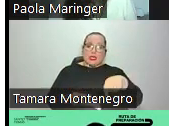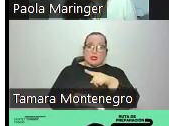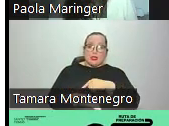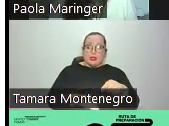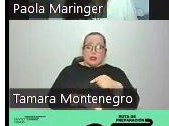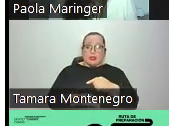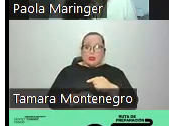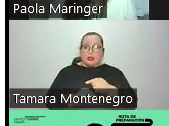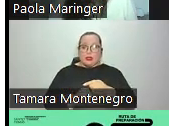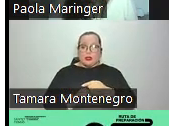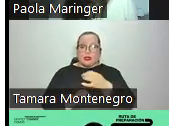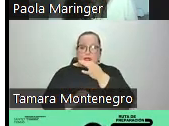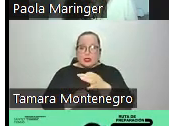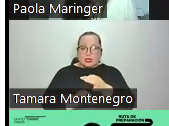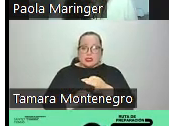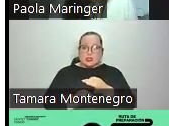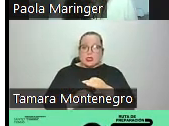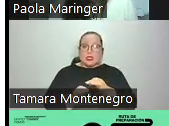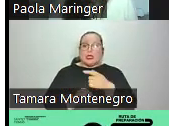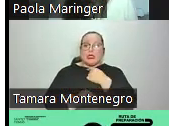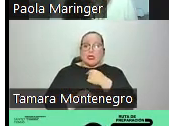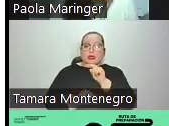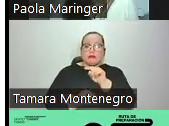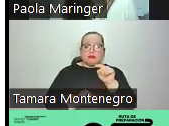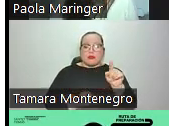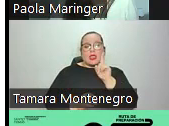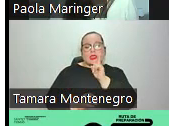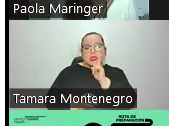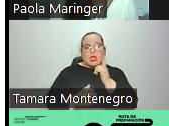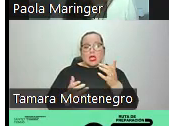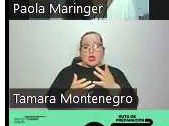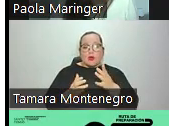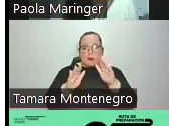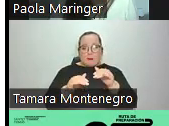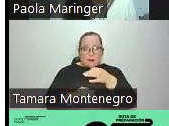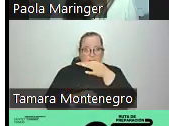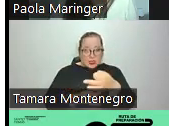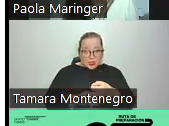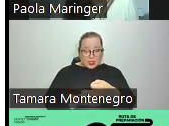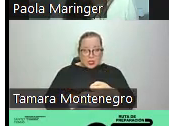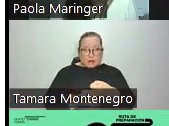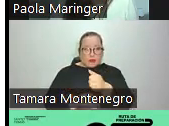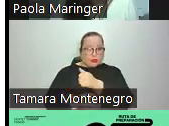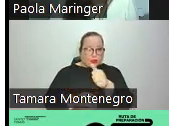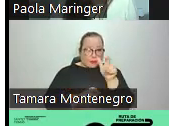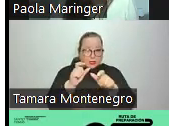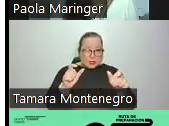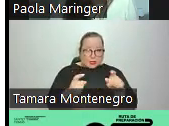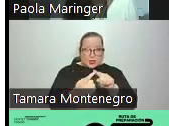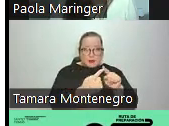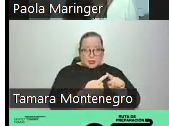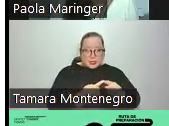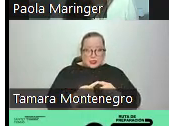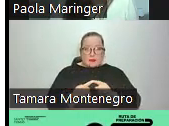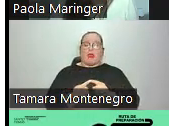concurso, antes de que se me vayan a ir, quiero que tengan en cuenta que, como lo mencionamos al inicio, todos aquellos participantes que estuvieron en la charla